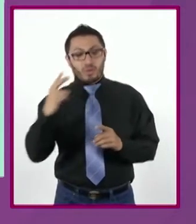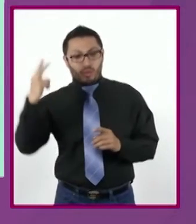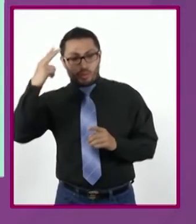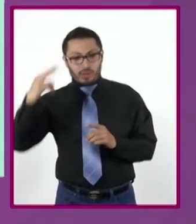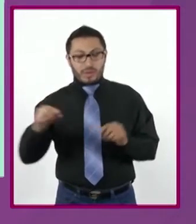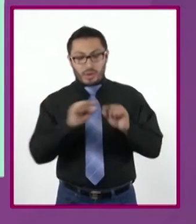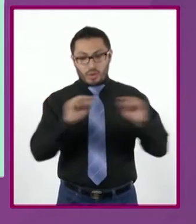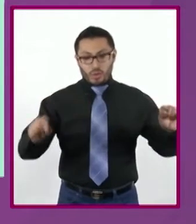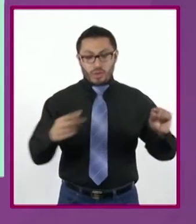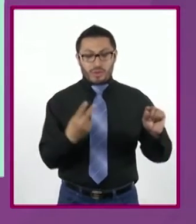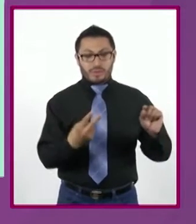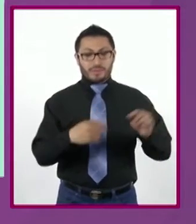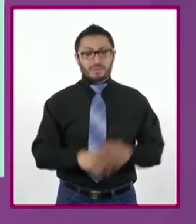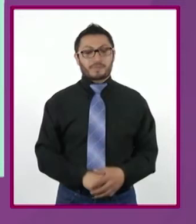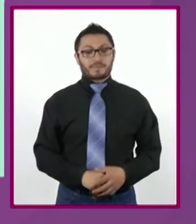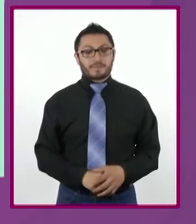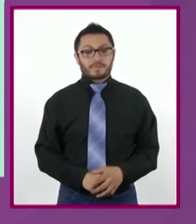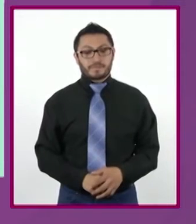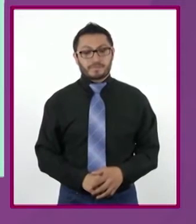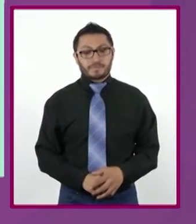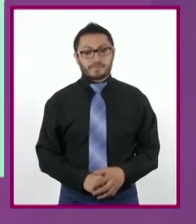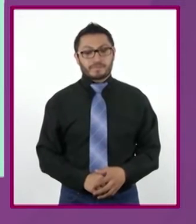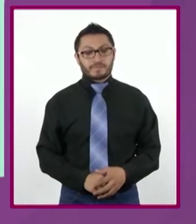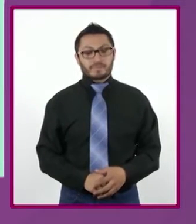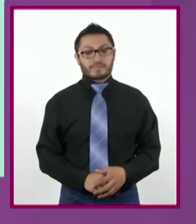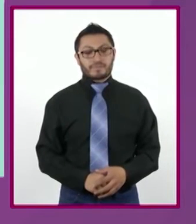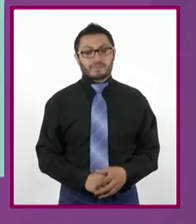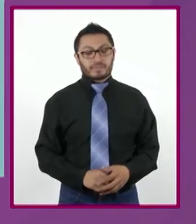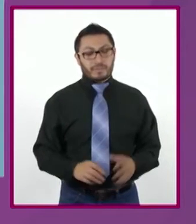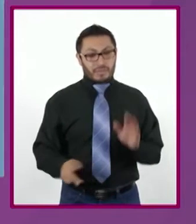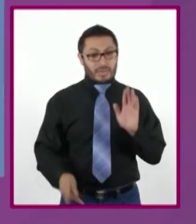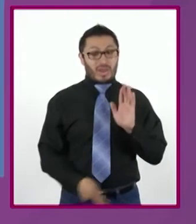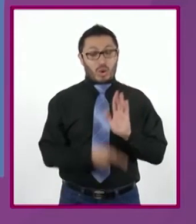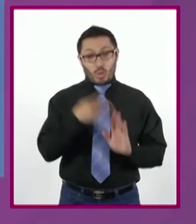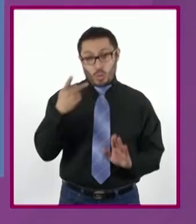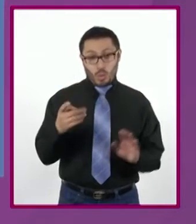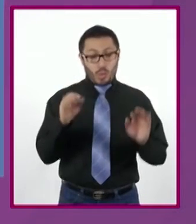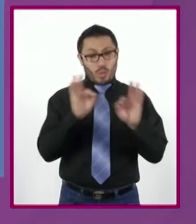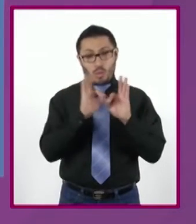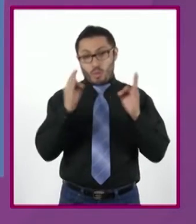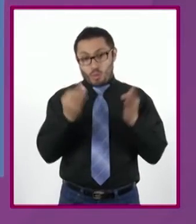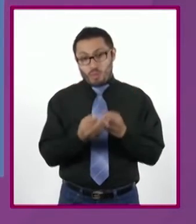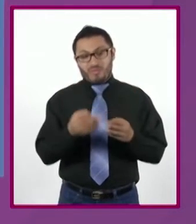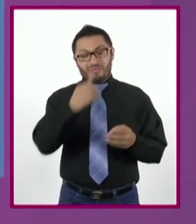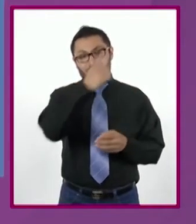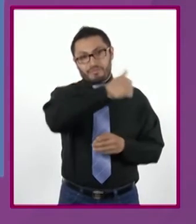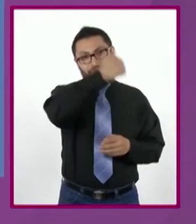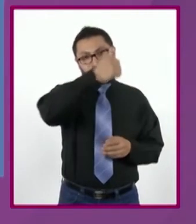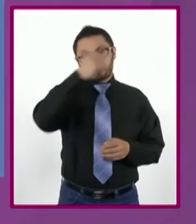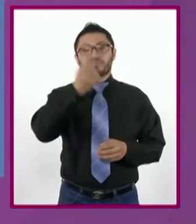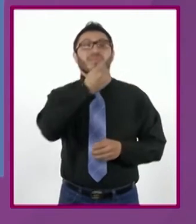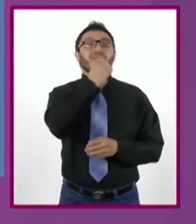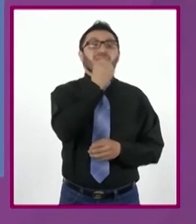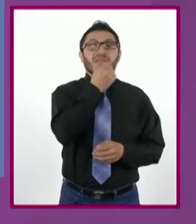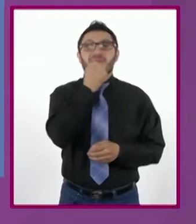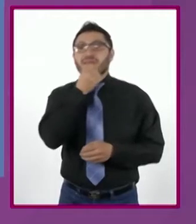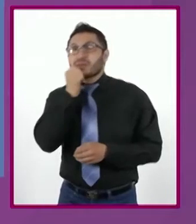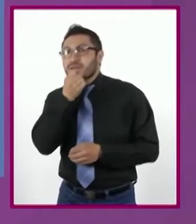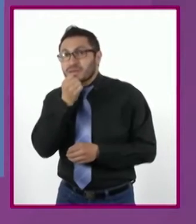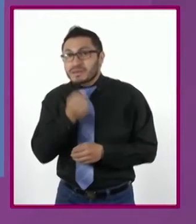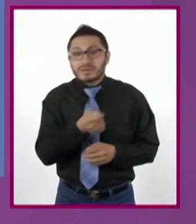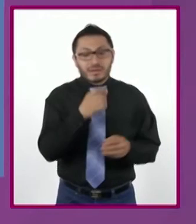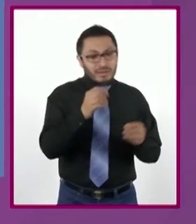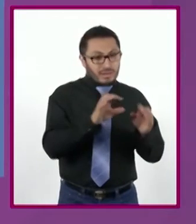se divide entre 2. Si repetimos la operación por cada segundo recorrido, obtenemos